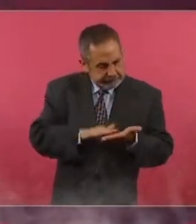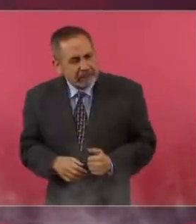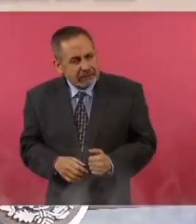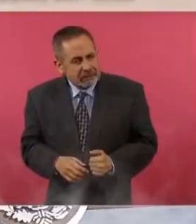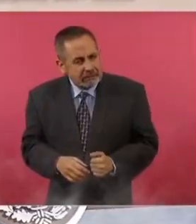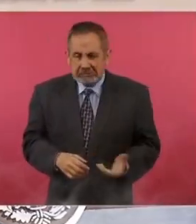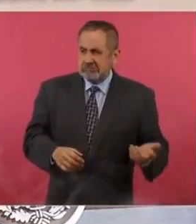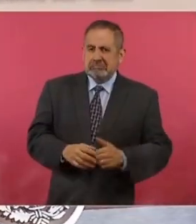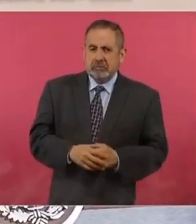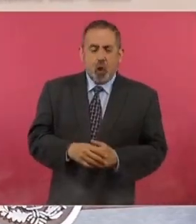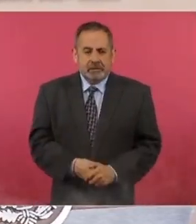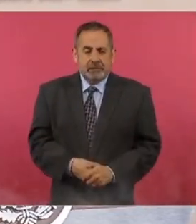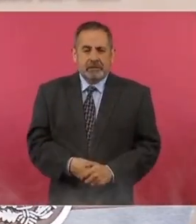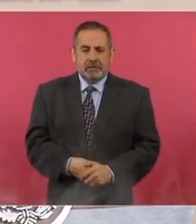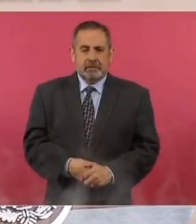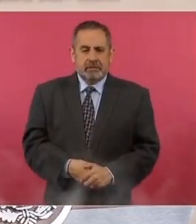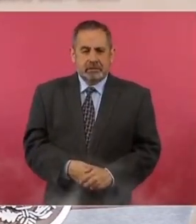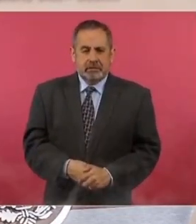la comunión?